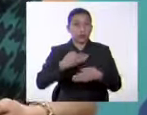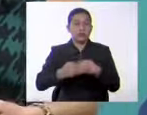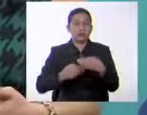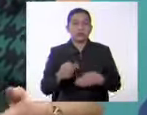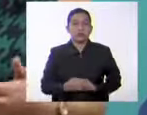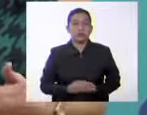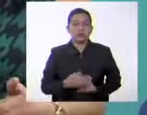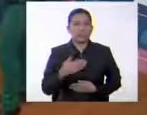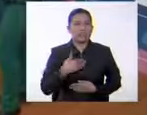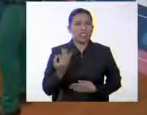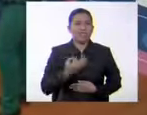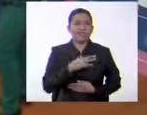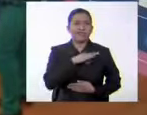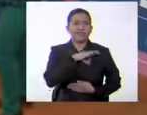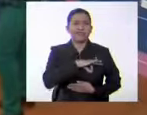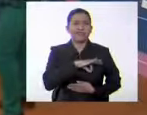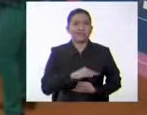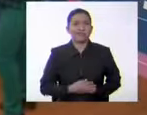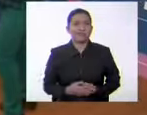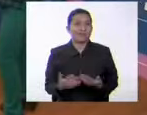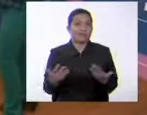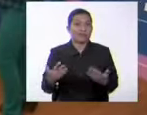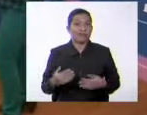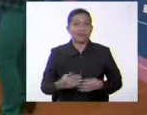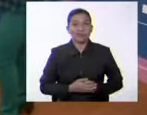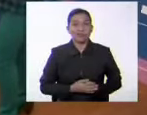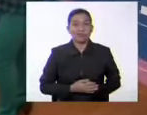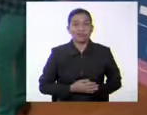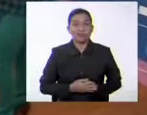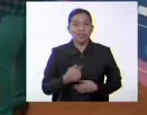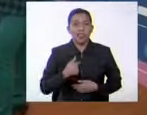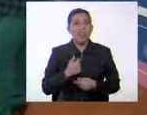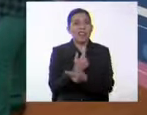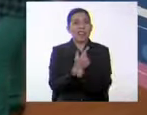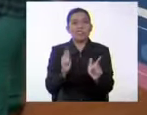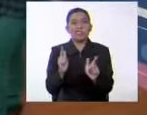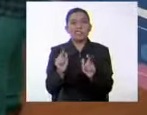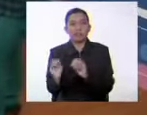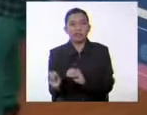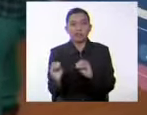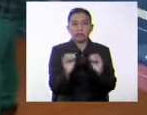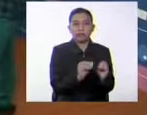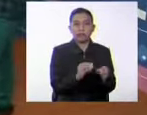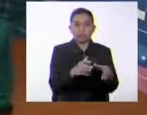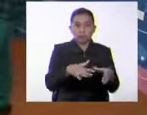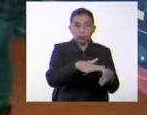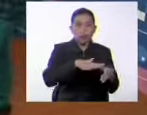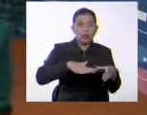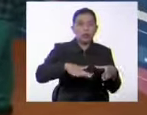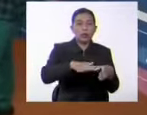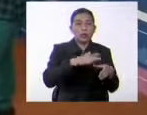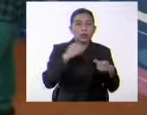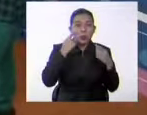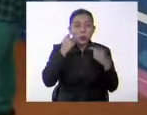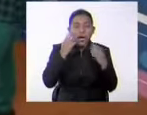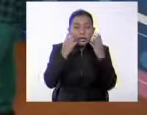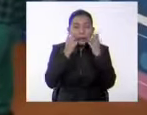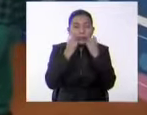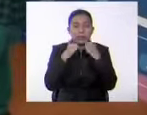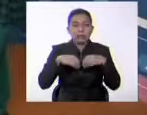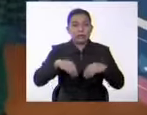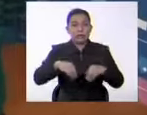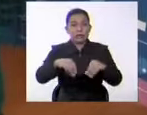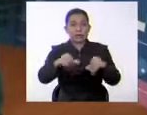sus privilegios y era liberal, pero se unió con los conservadores, y así fue como desplazó a José Cecilio del Valle,